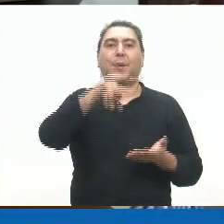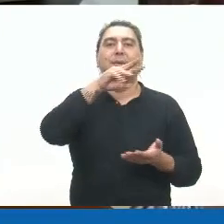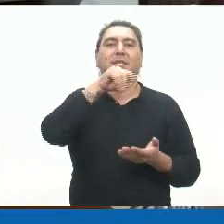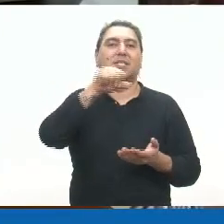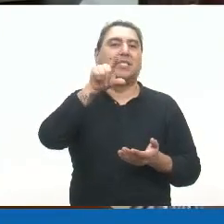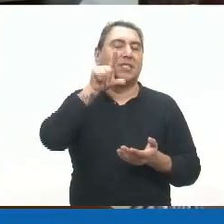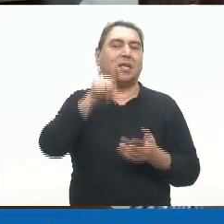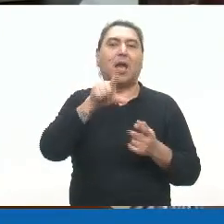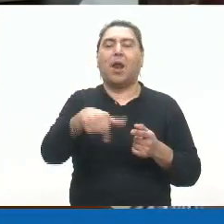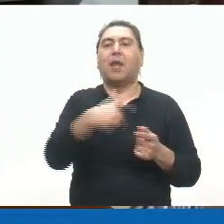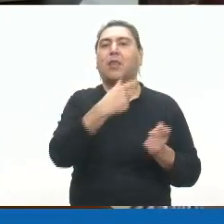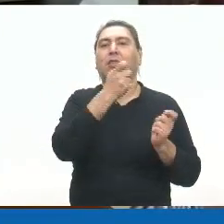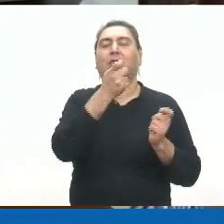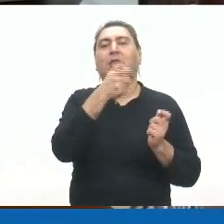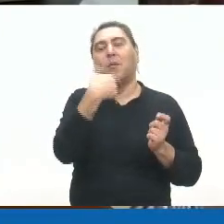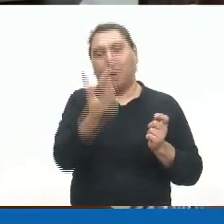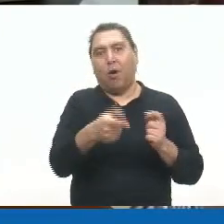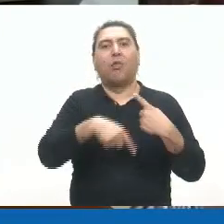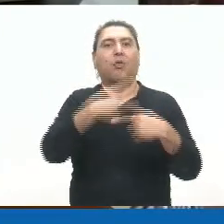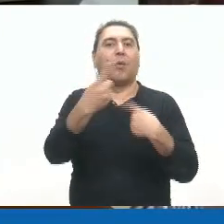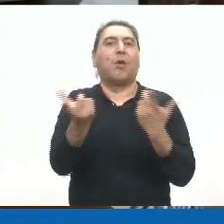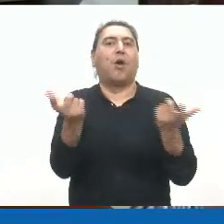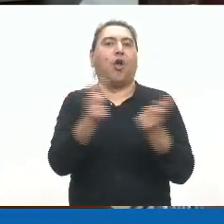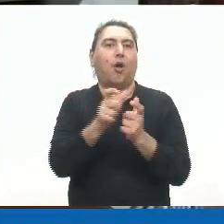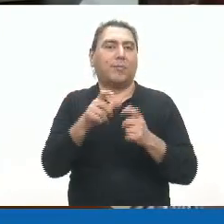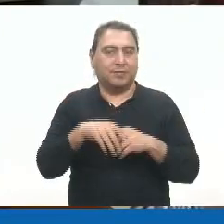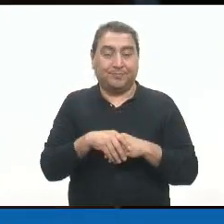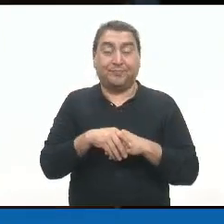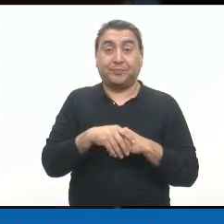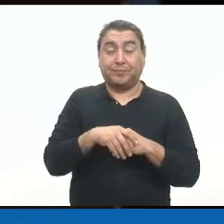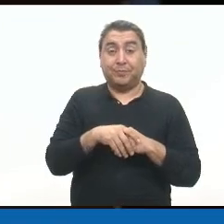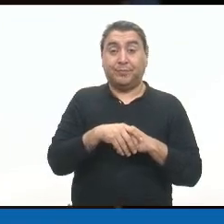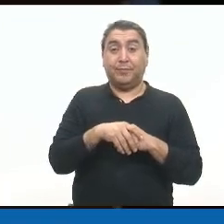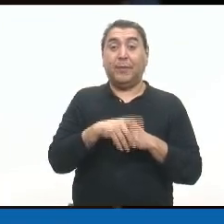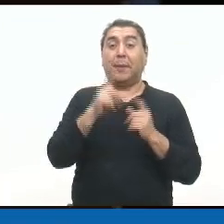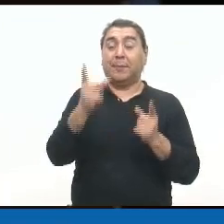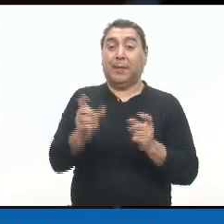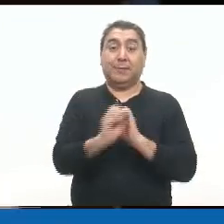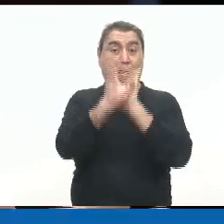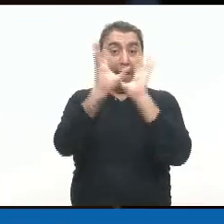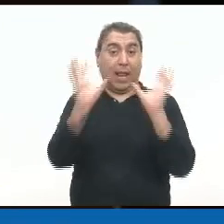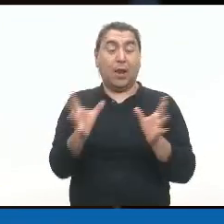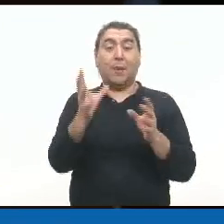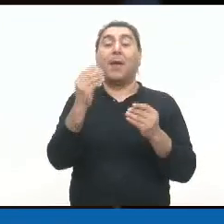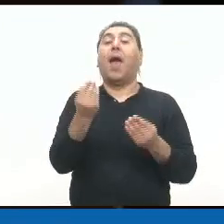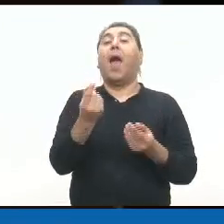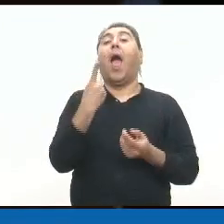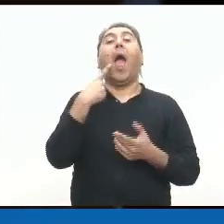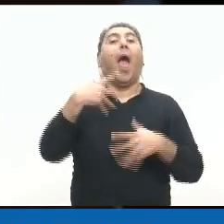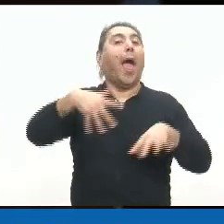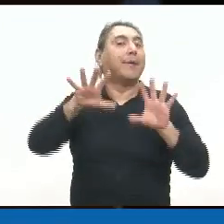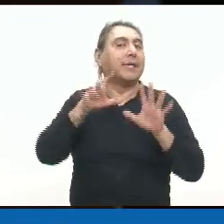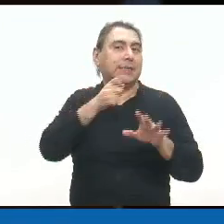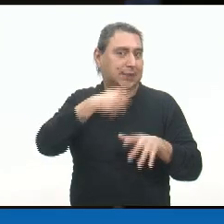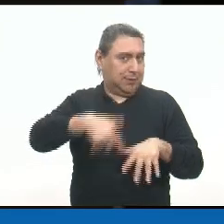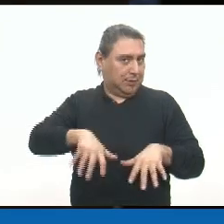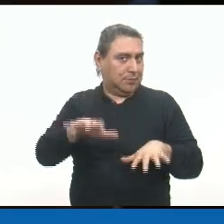señor presidente para para poner un poco en claro para para ver si podemos